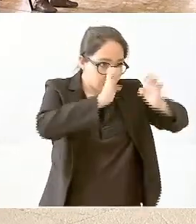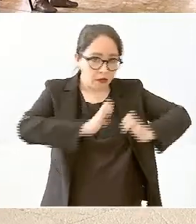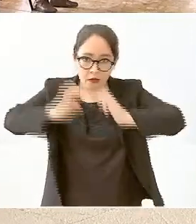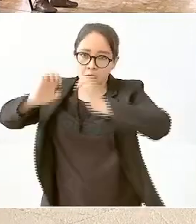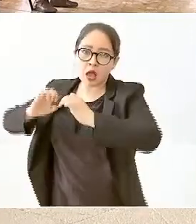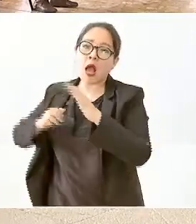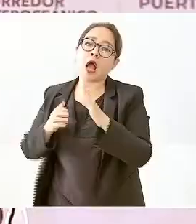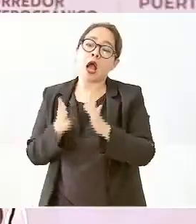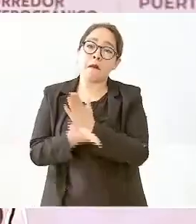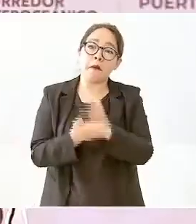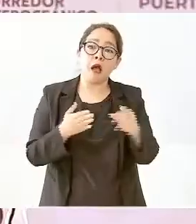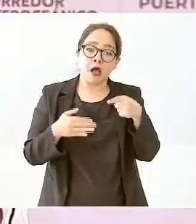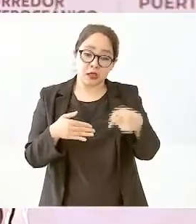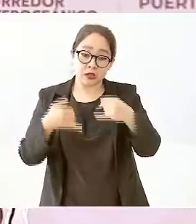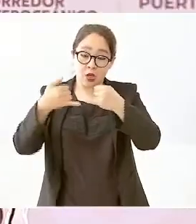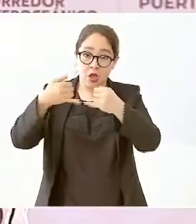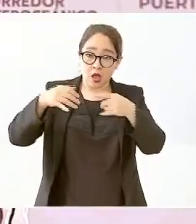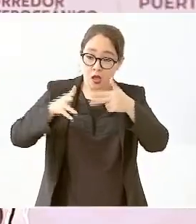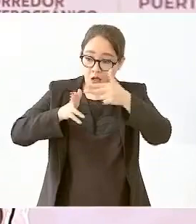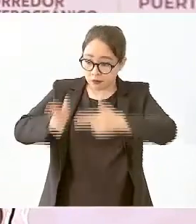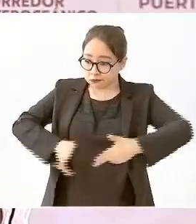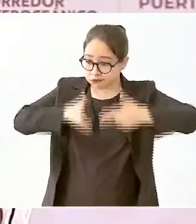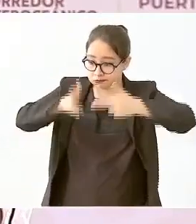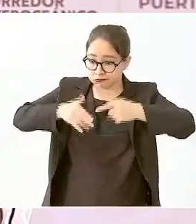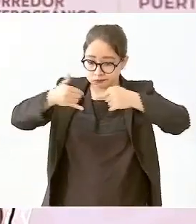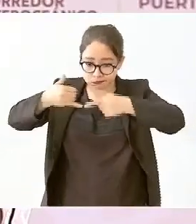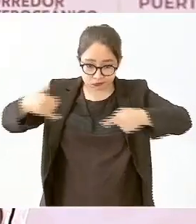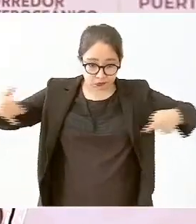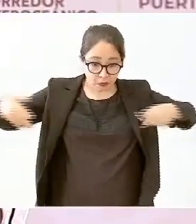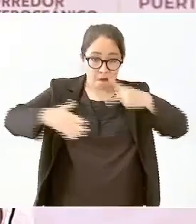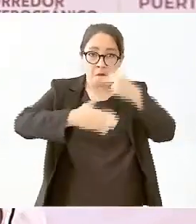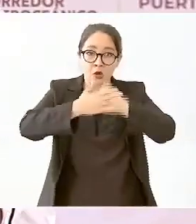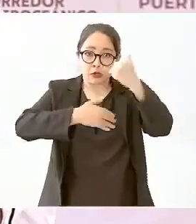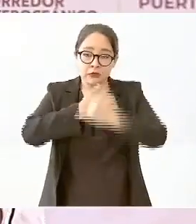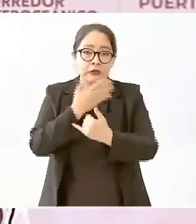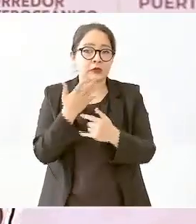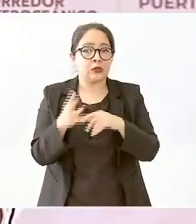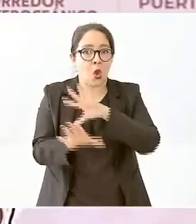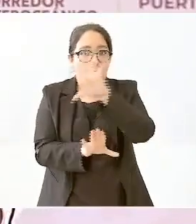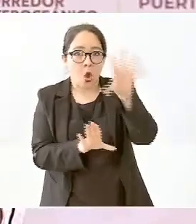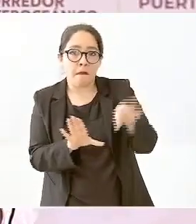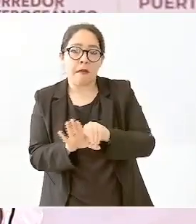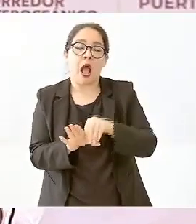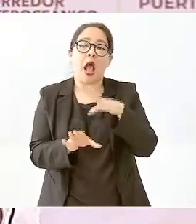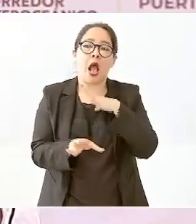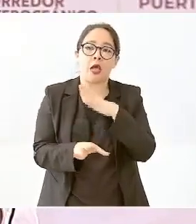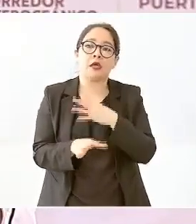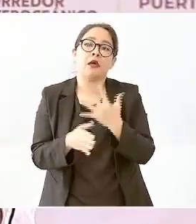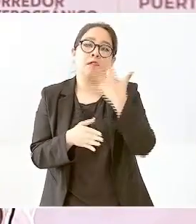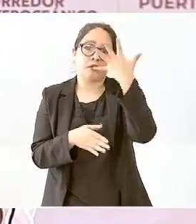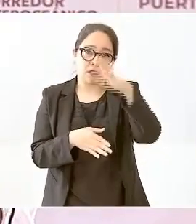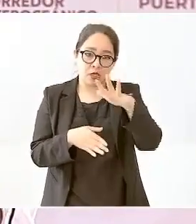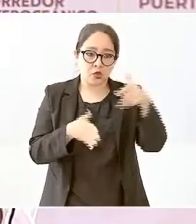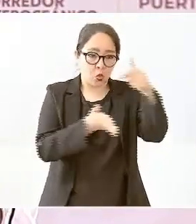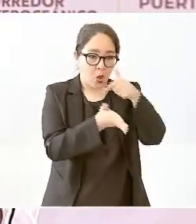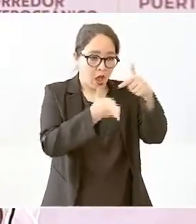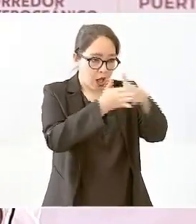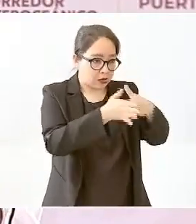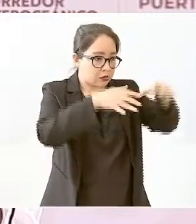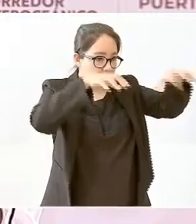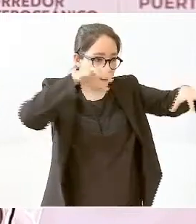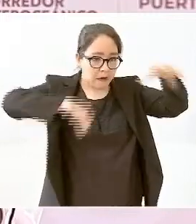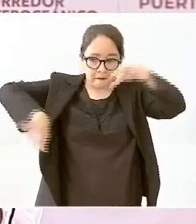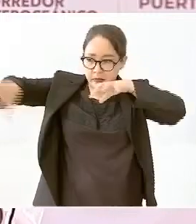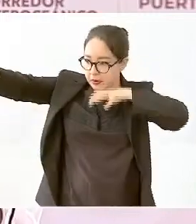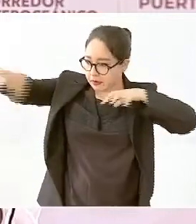corredor interoceánico es un proyecto integral, por ello el desarrollo de 10 parques industriales, los